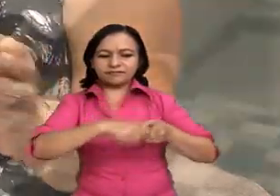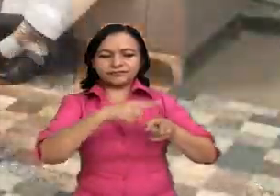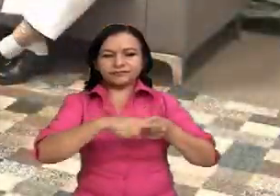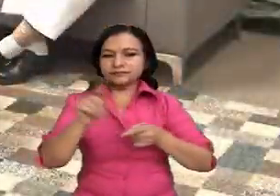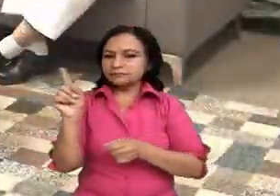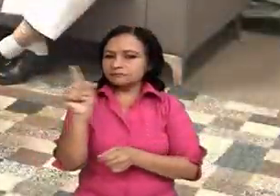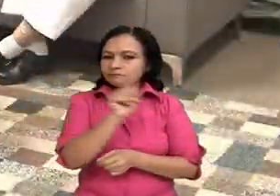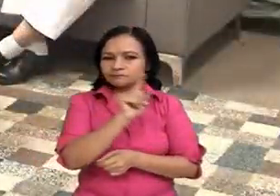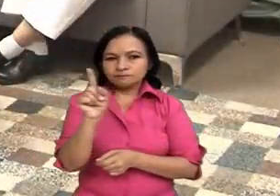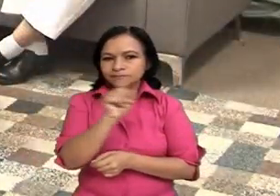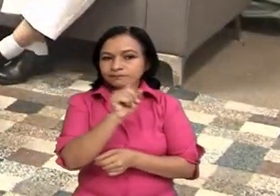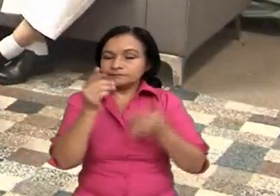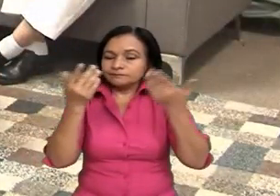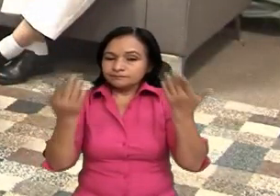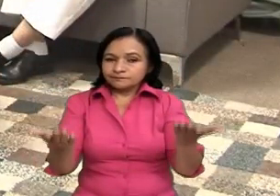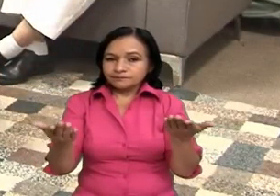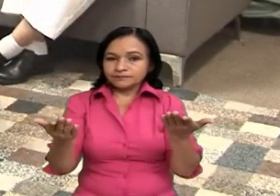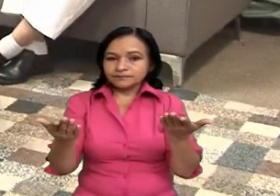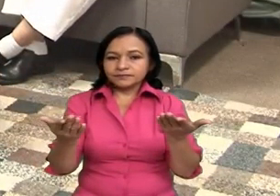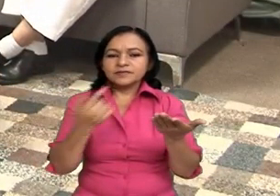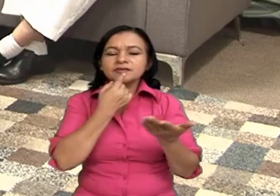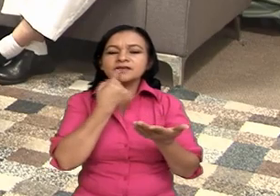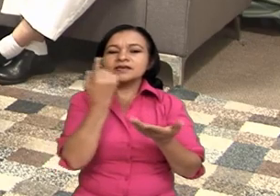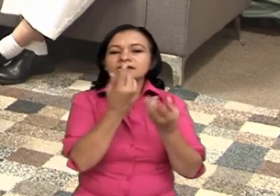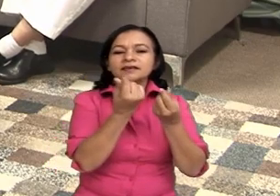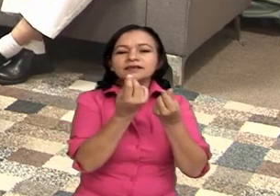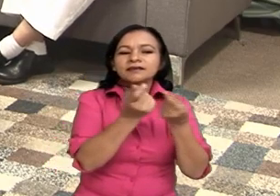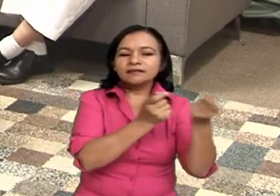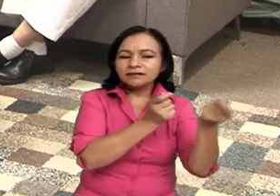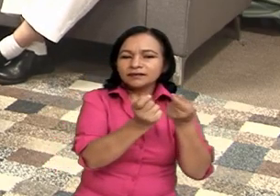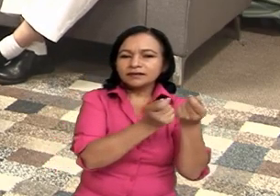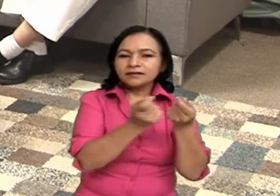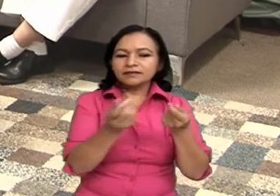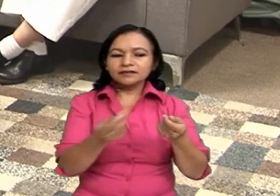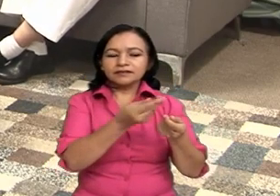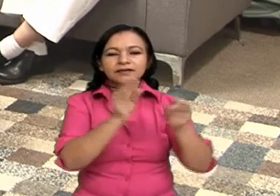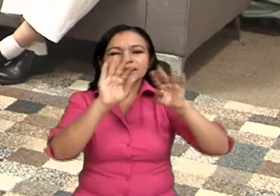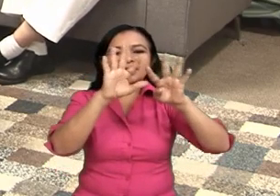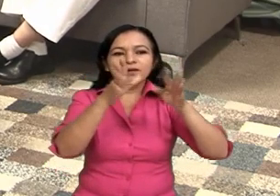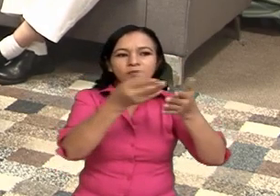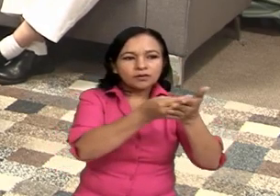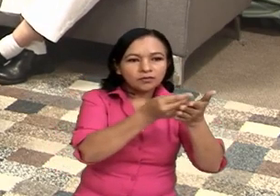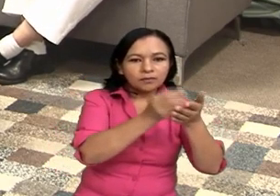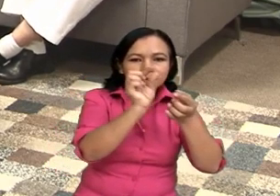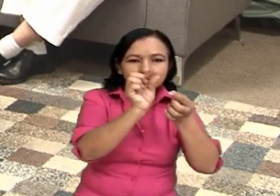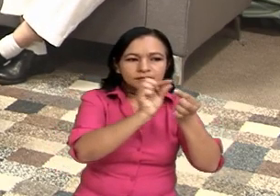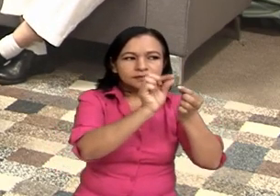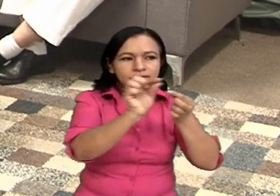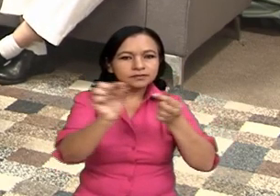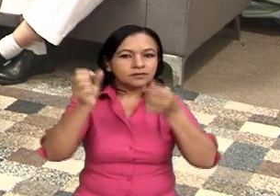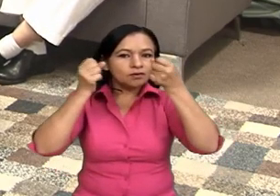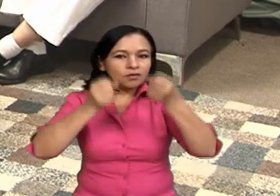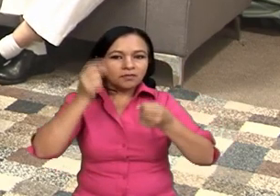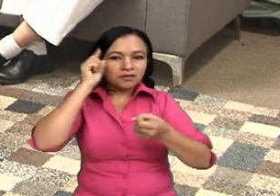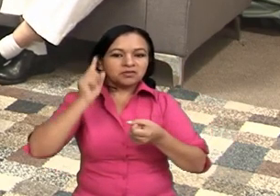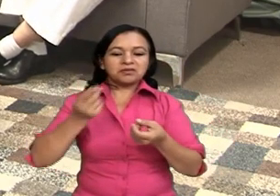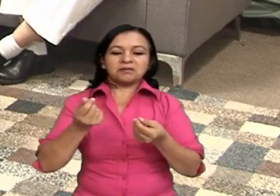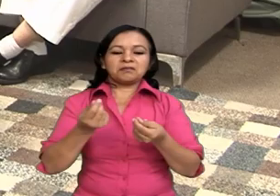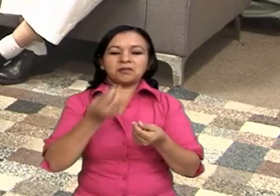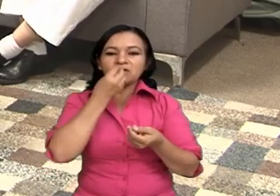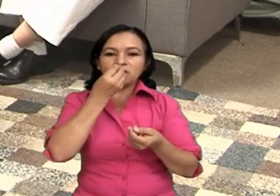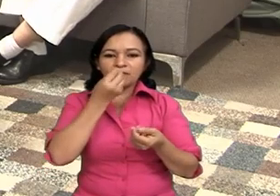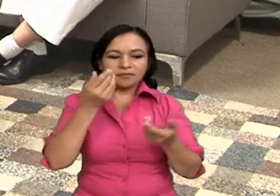Absurdo, porque al final quien administra la plata es la mujer, porque el hombre no sabe cómo te da de